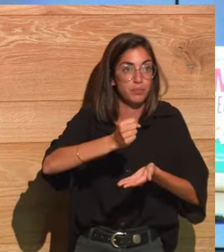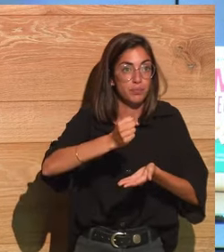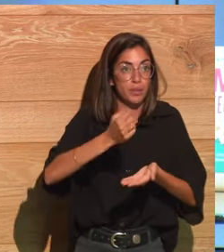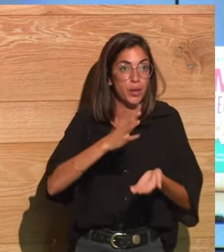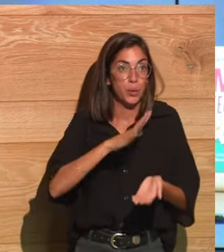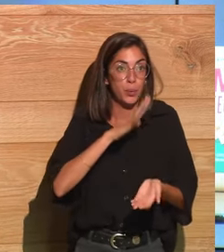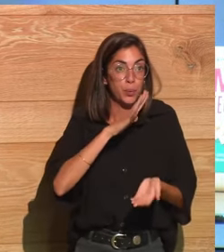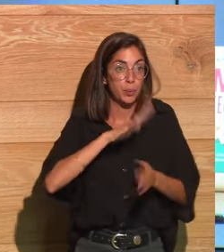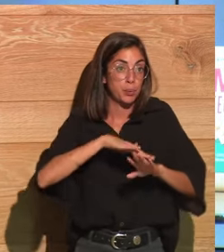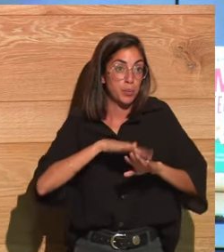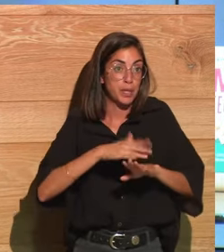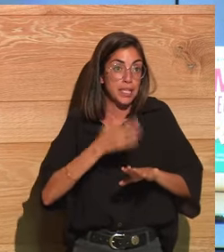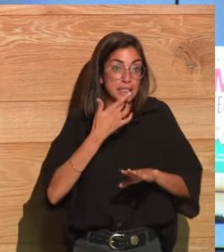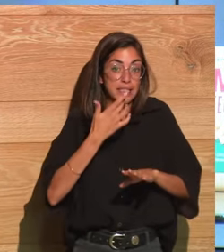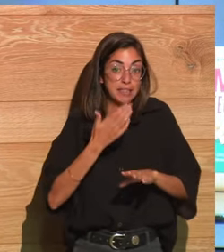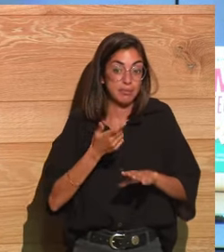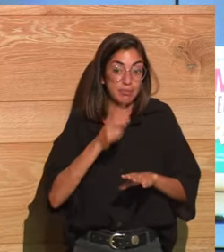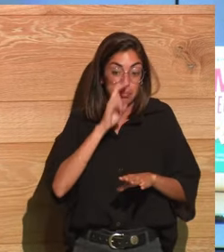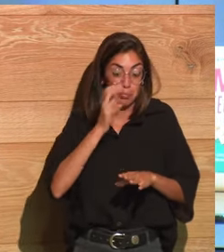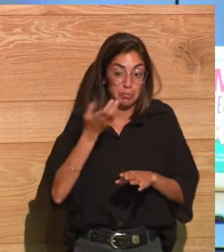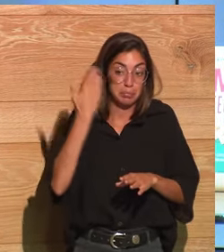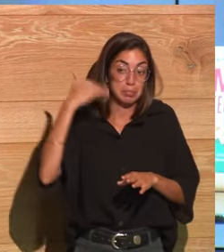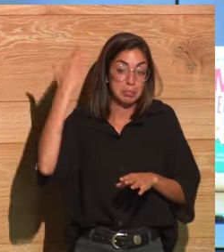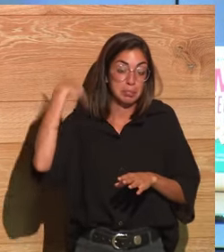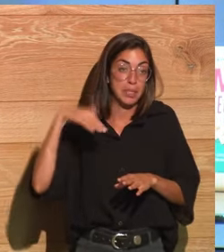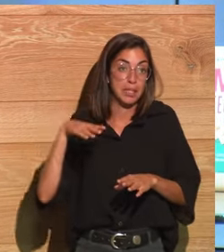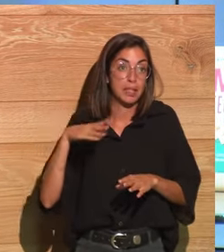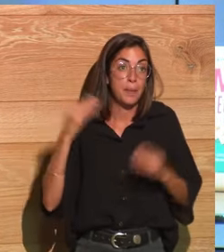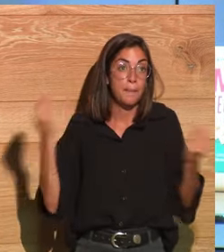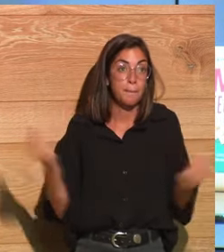cuando vivías en el pleistoceno, o sea, era mejor